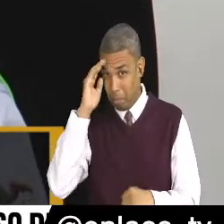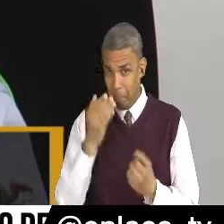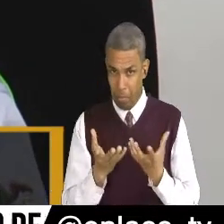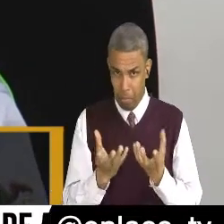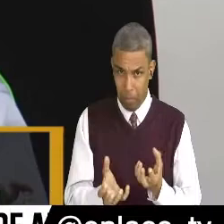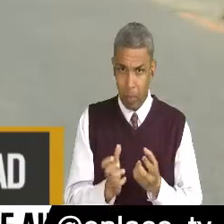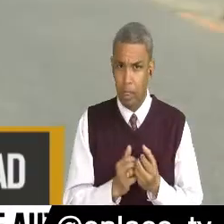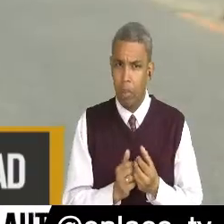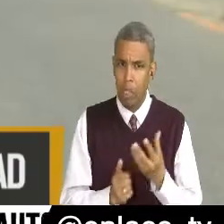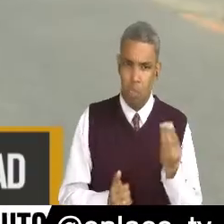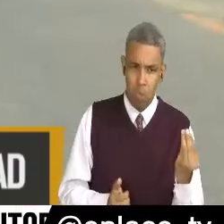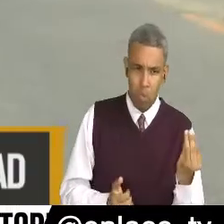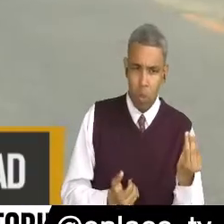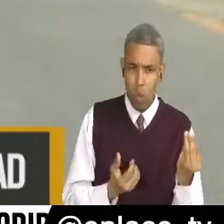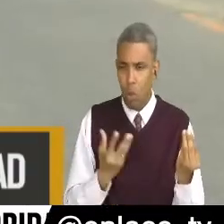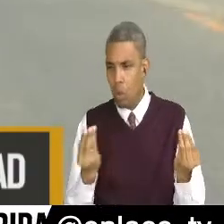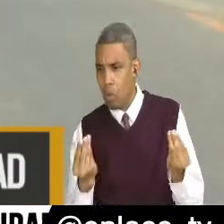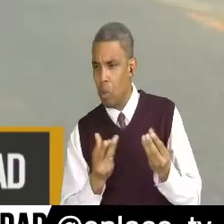agentes de tránsito.